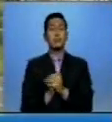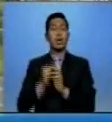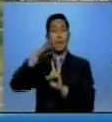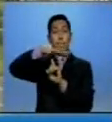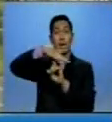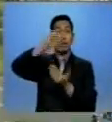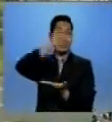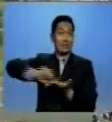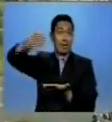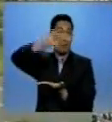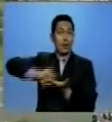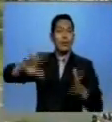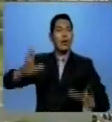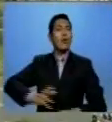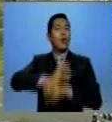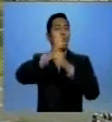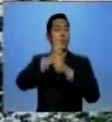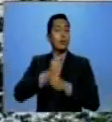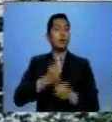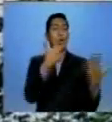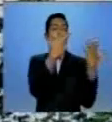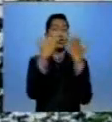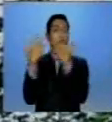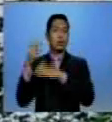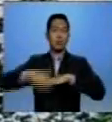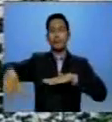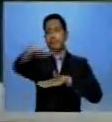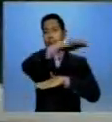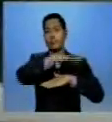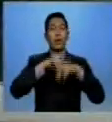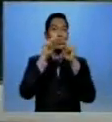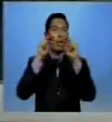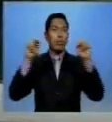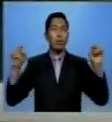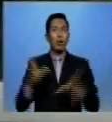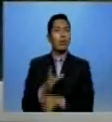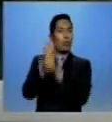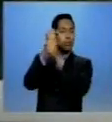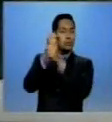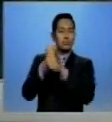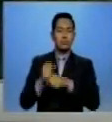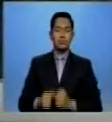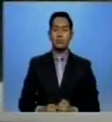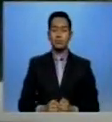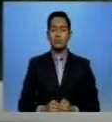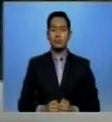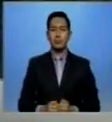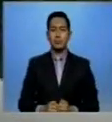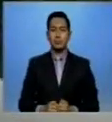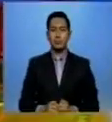recuperaron 850.000 hectáreas de naturaleza. Alfonso Reyes Cruzati, Gama Noticias.